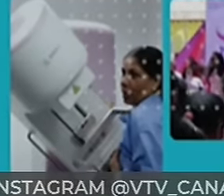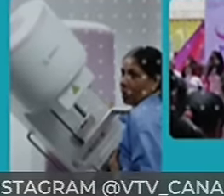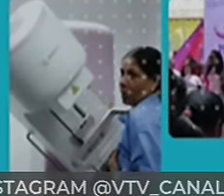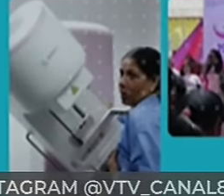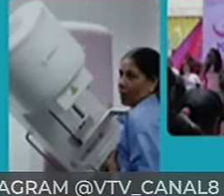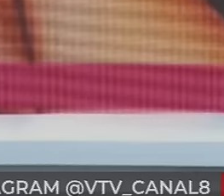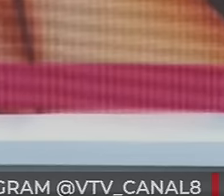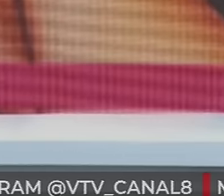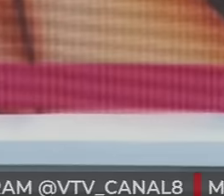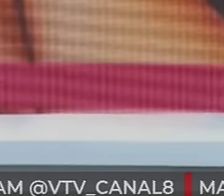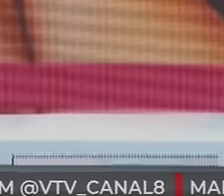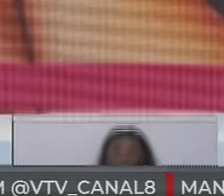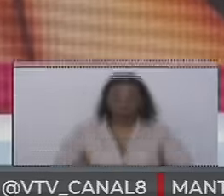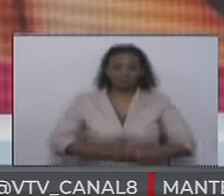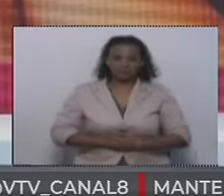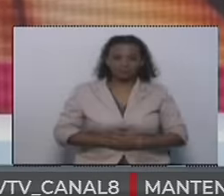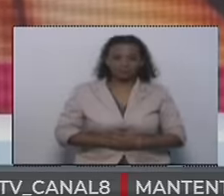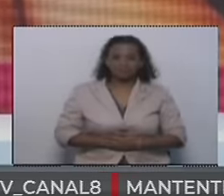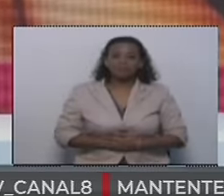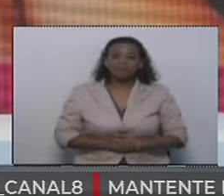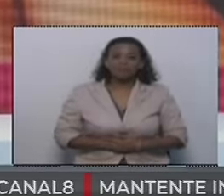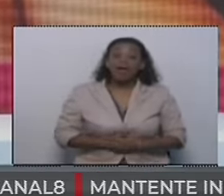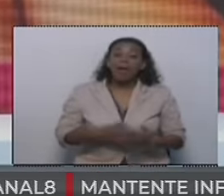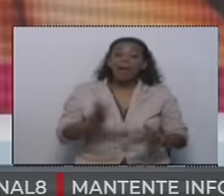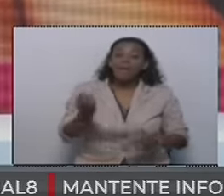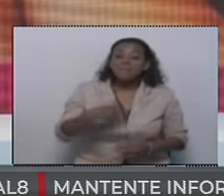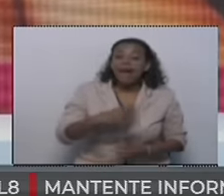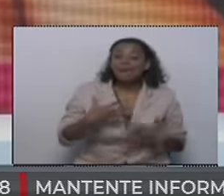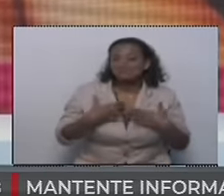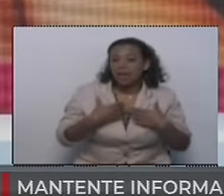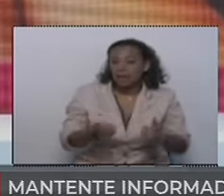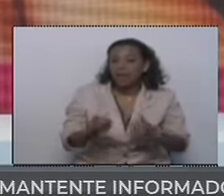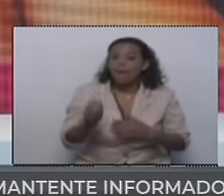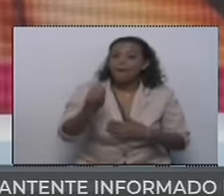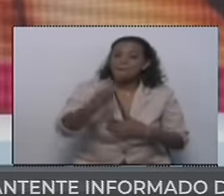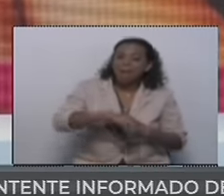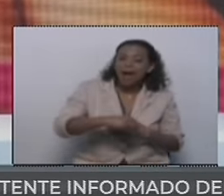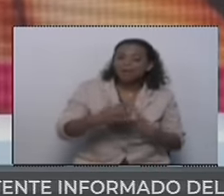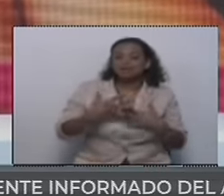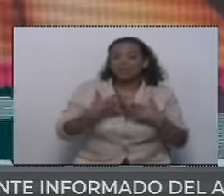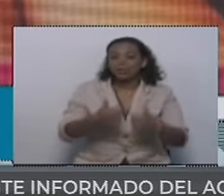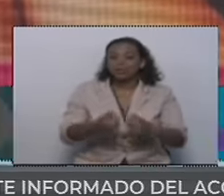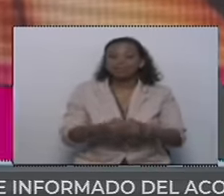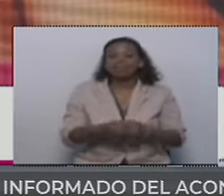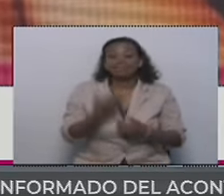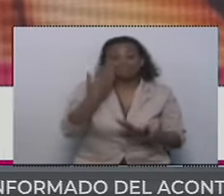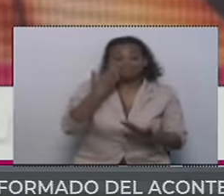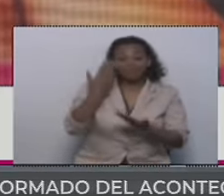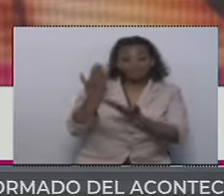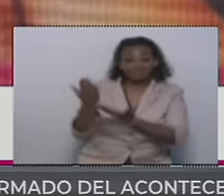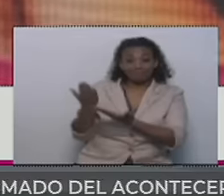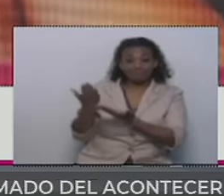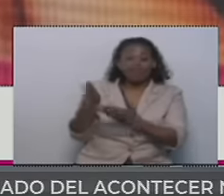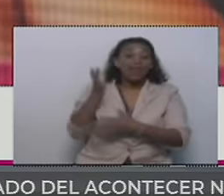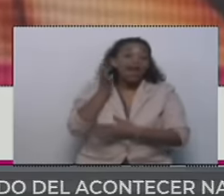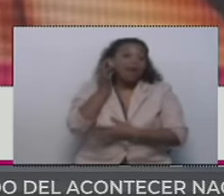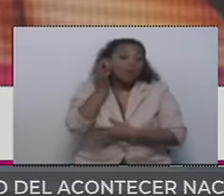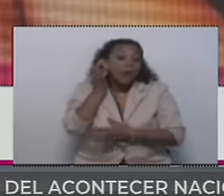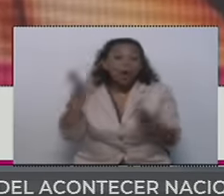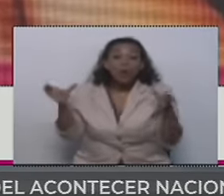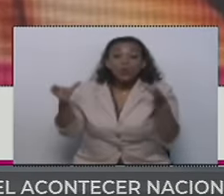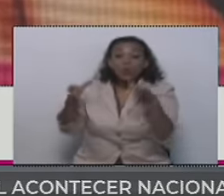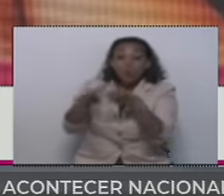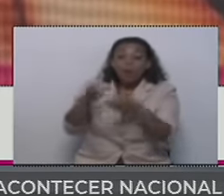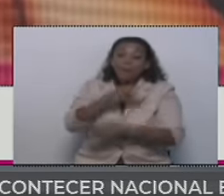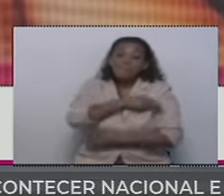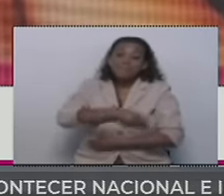Maduro más. Bueno, más salud, más salud, más salud. Aquí tenemos a las mujeres de la